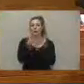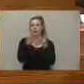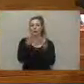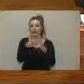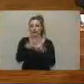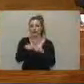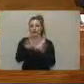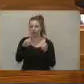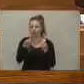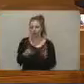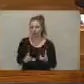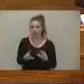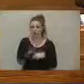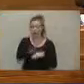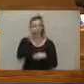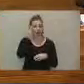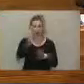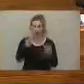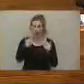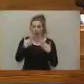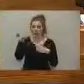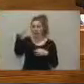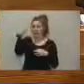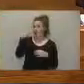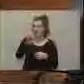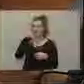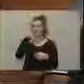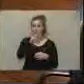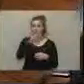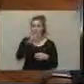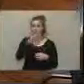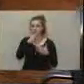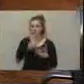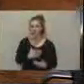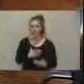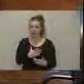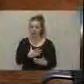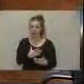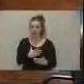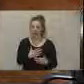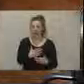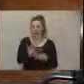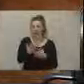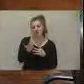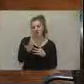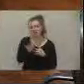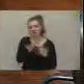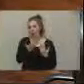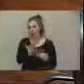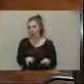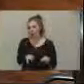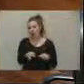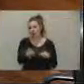Señora consejera. Gracias, señor presidente. Señor Prendes, en este momento hay con bajos niveles de formalización, por